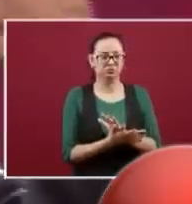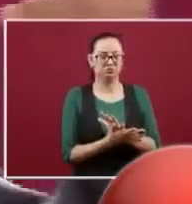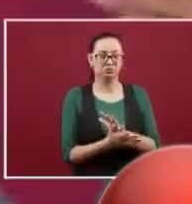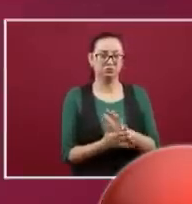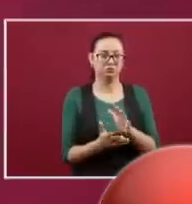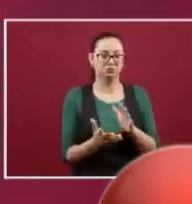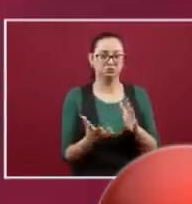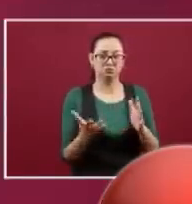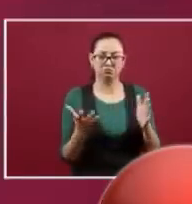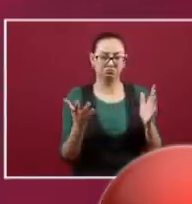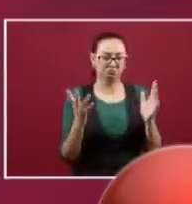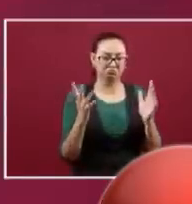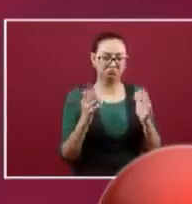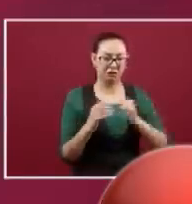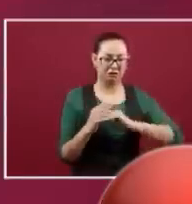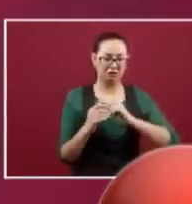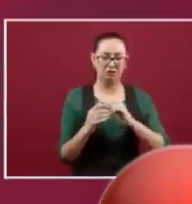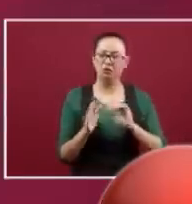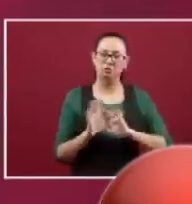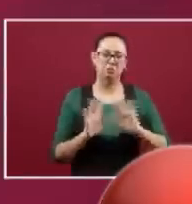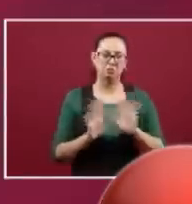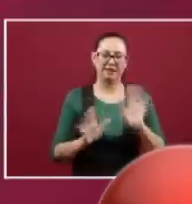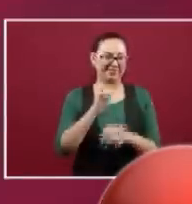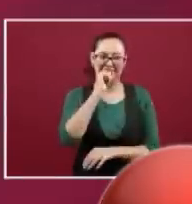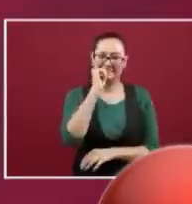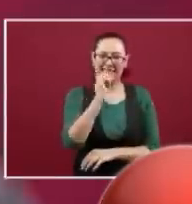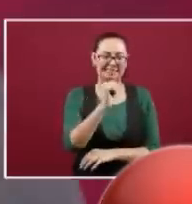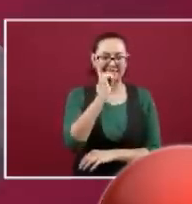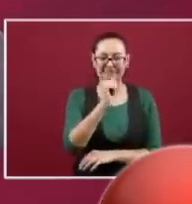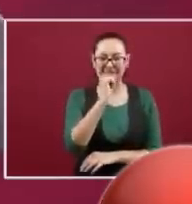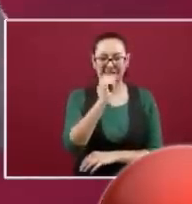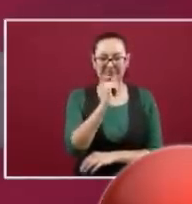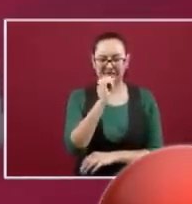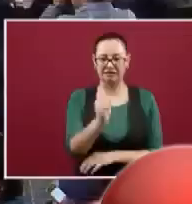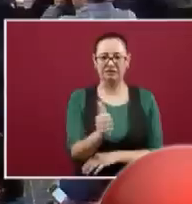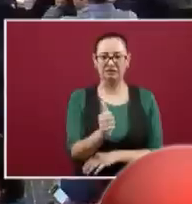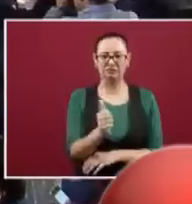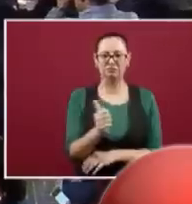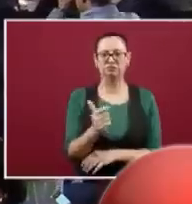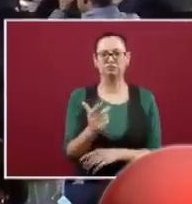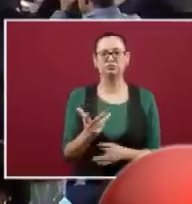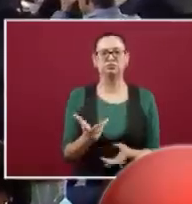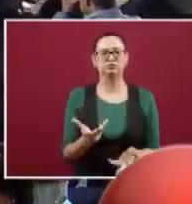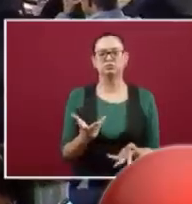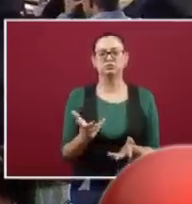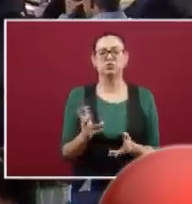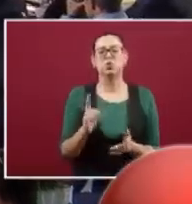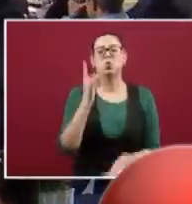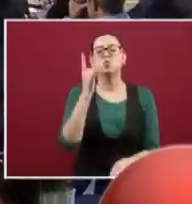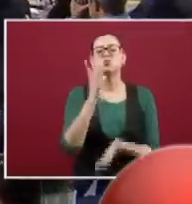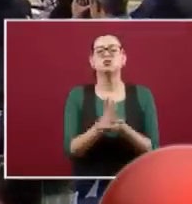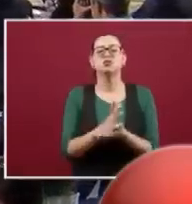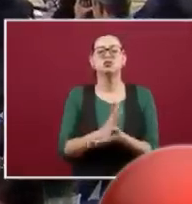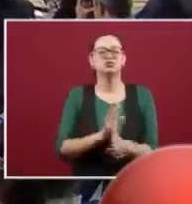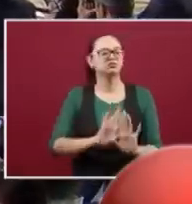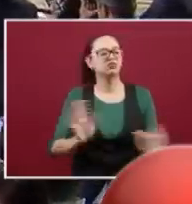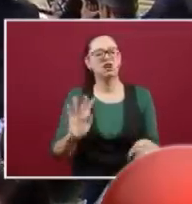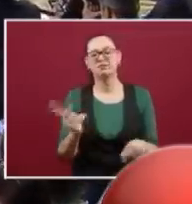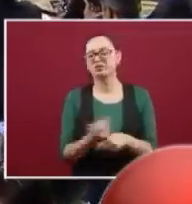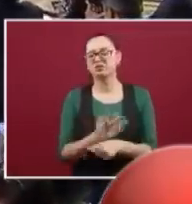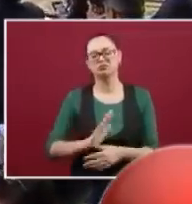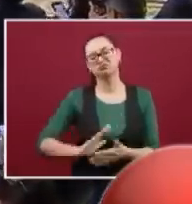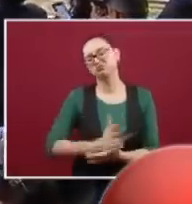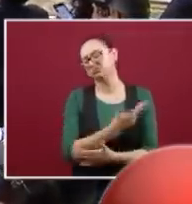contubernio, complicidad, nada de eso. Debemos de ver hacia adelante, que el